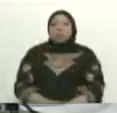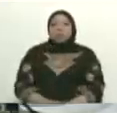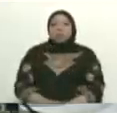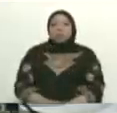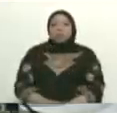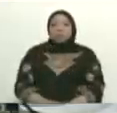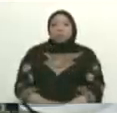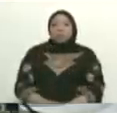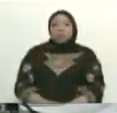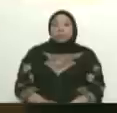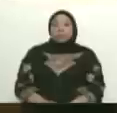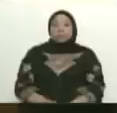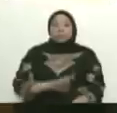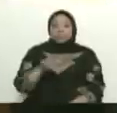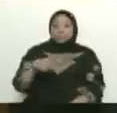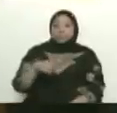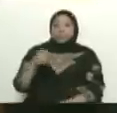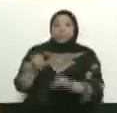Esa canalla